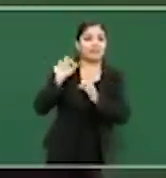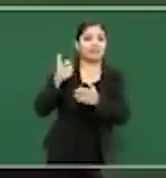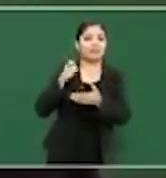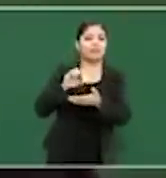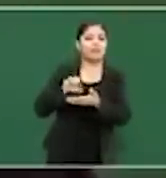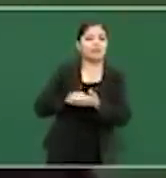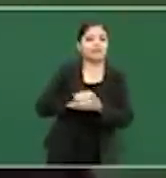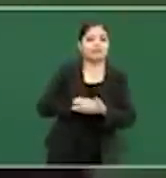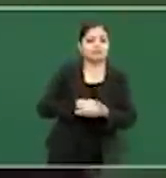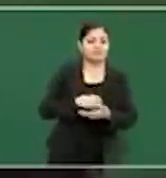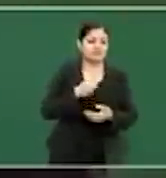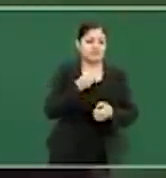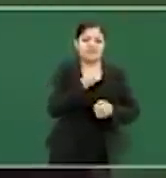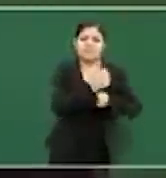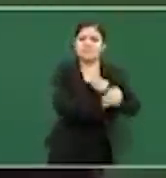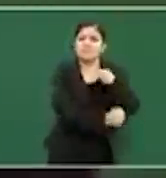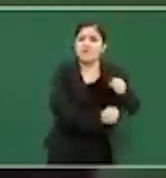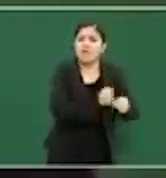Y llevaba años,